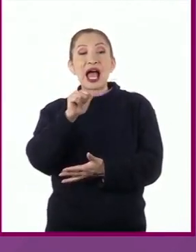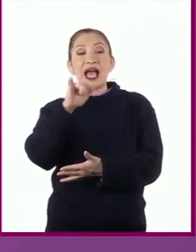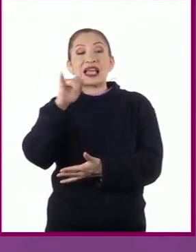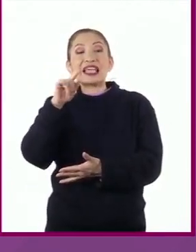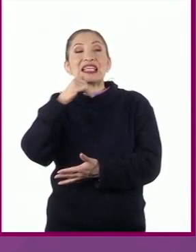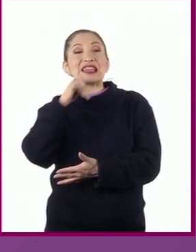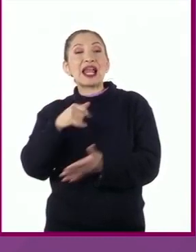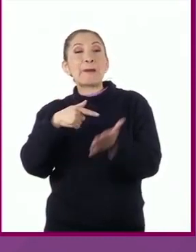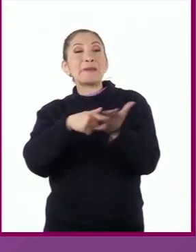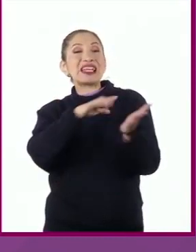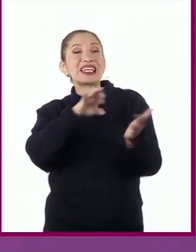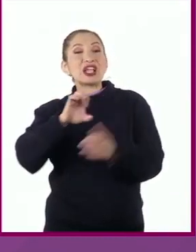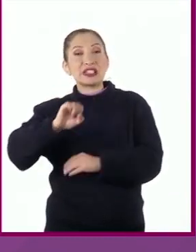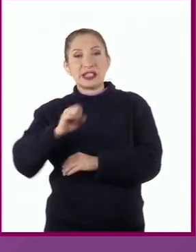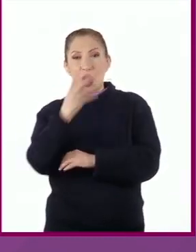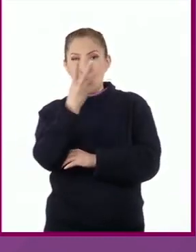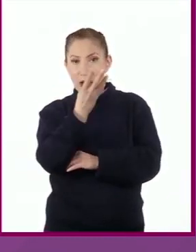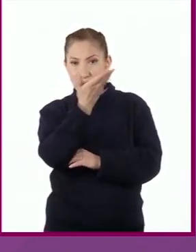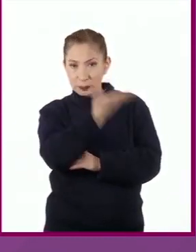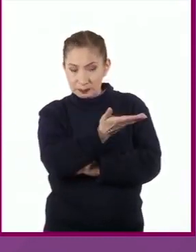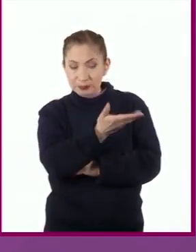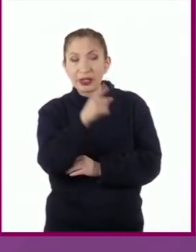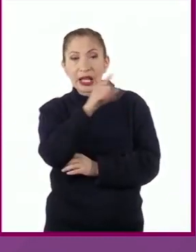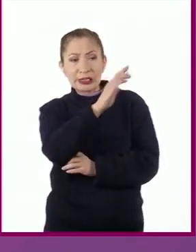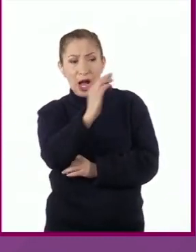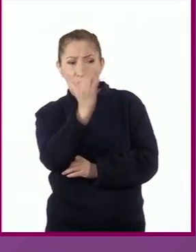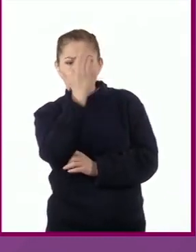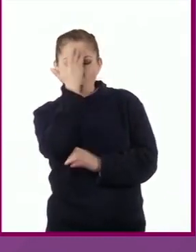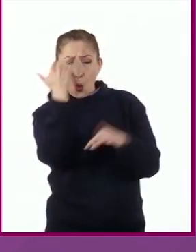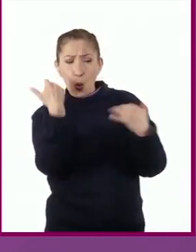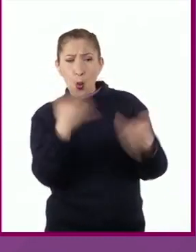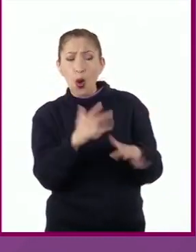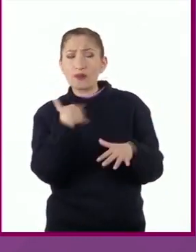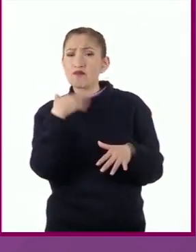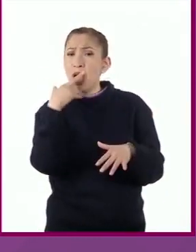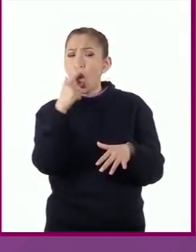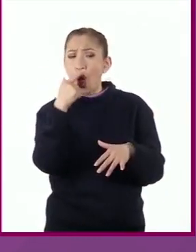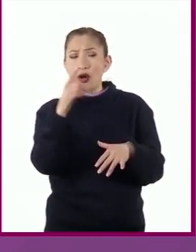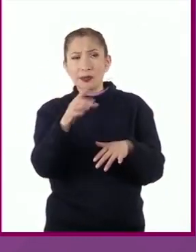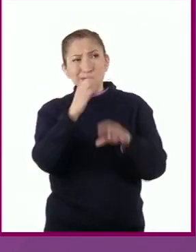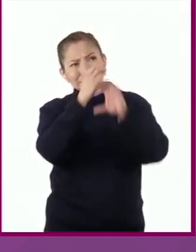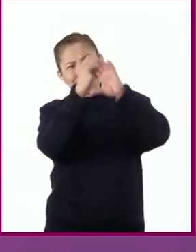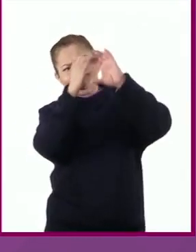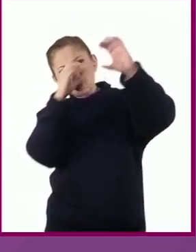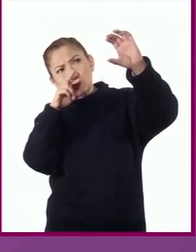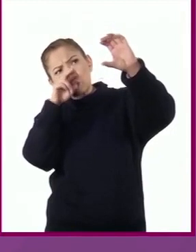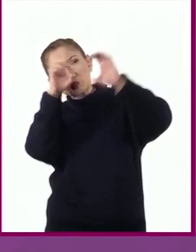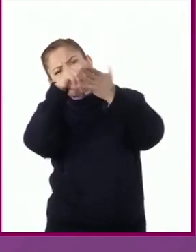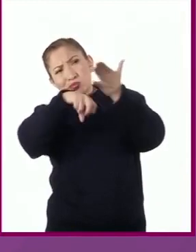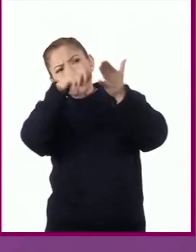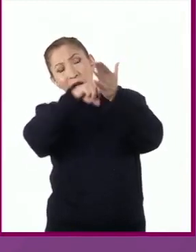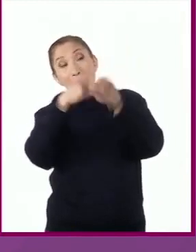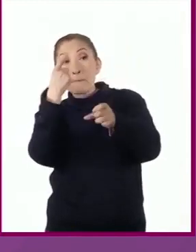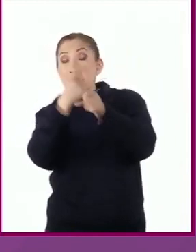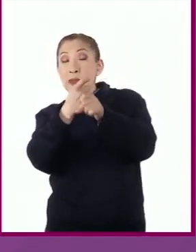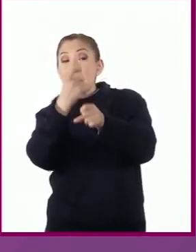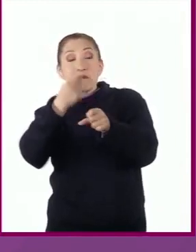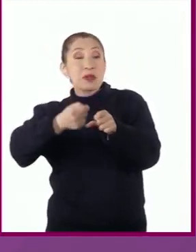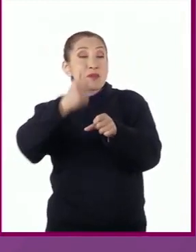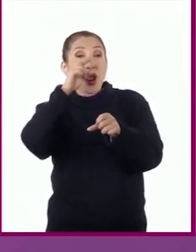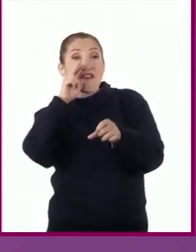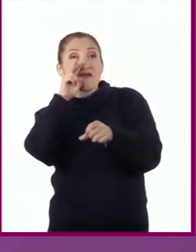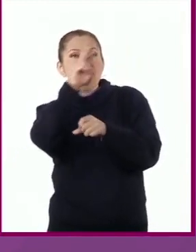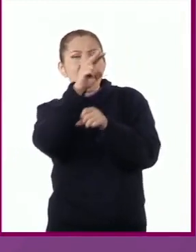en 1564. Es reconocido por mejorar el telescopio y ser el primero en observar